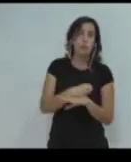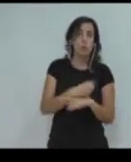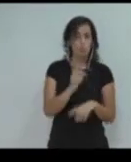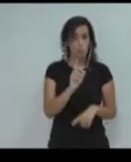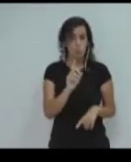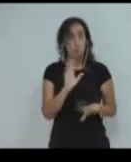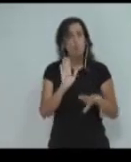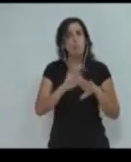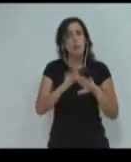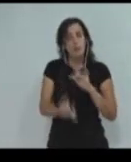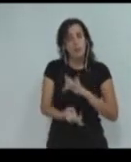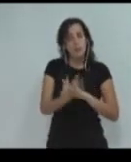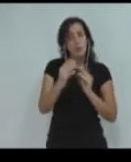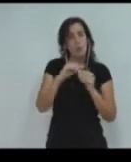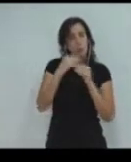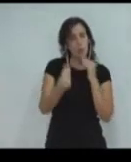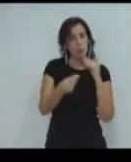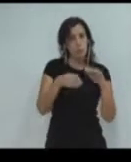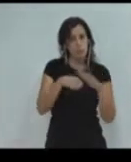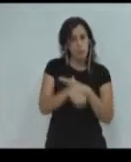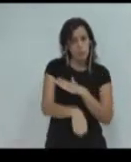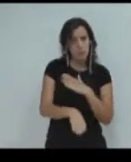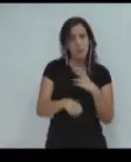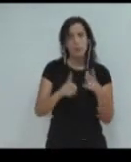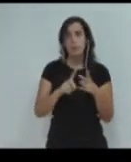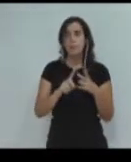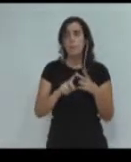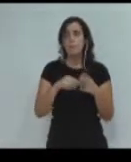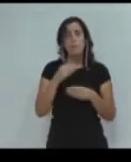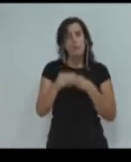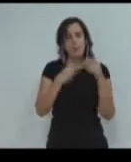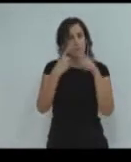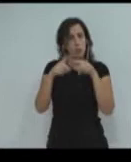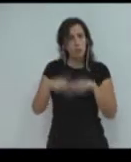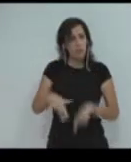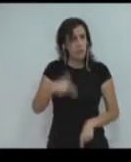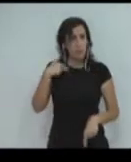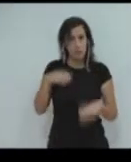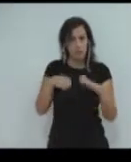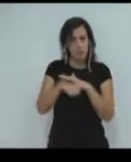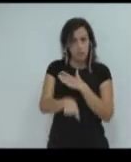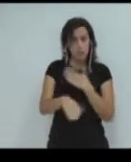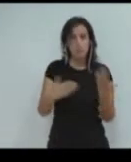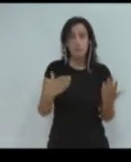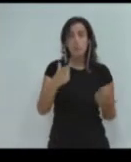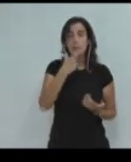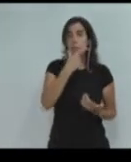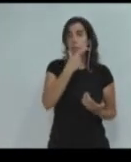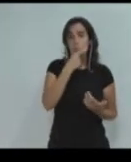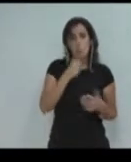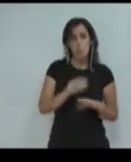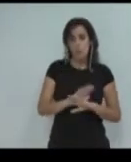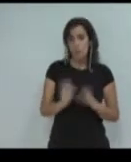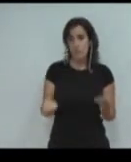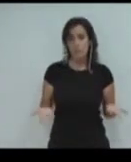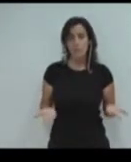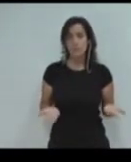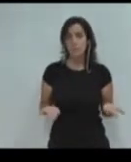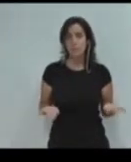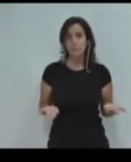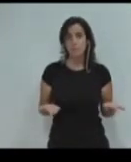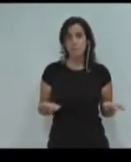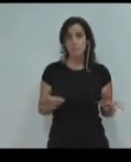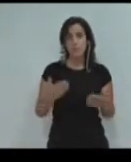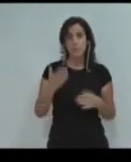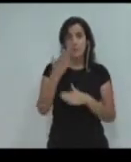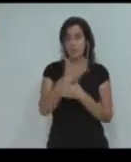caso a la hora de generar documentación accesible, hacer las cosas accesibles en general, sí. Tan fácil como poner un